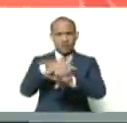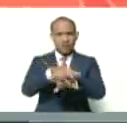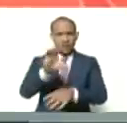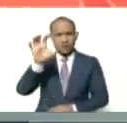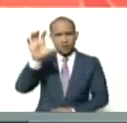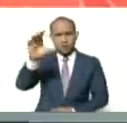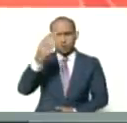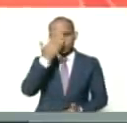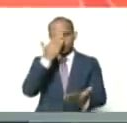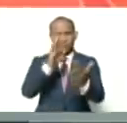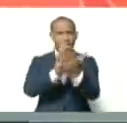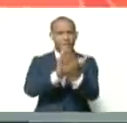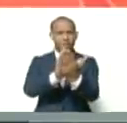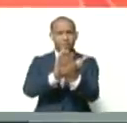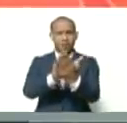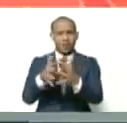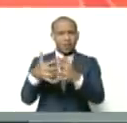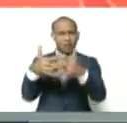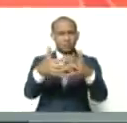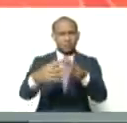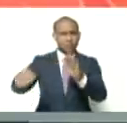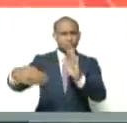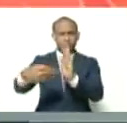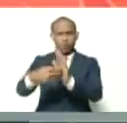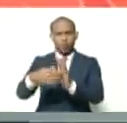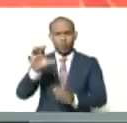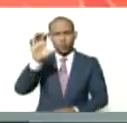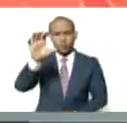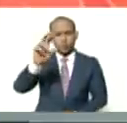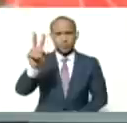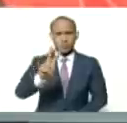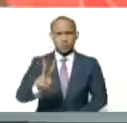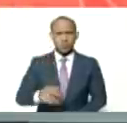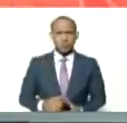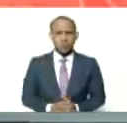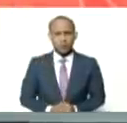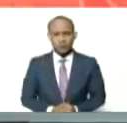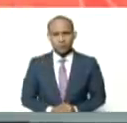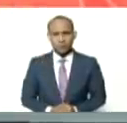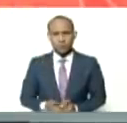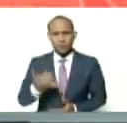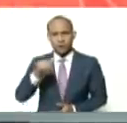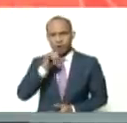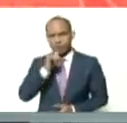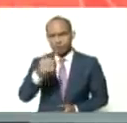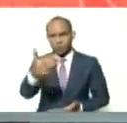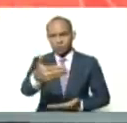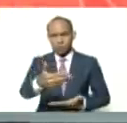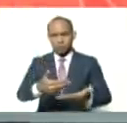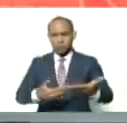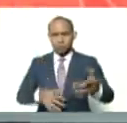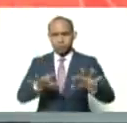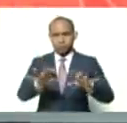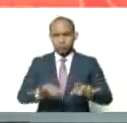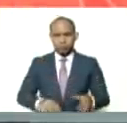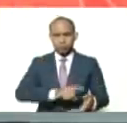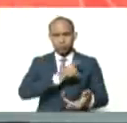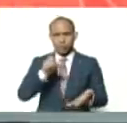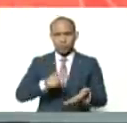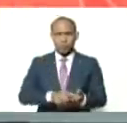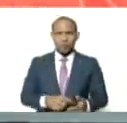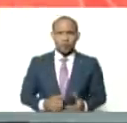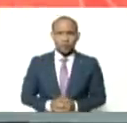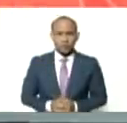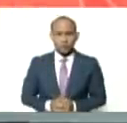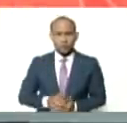nación frente a las amenazas presentes y futuras contra la patria. Hay un informe redactado que me dice ha